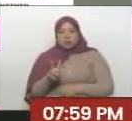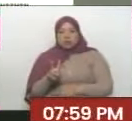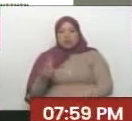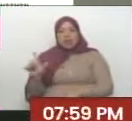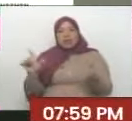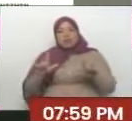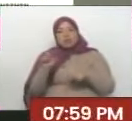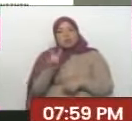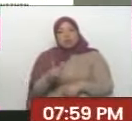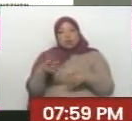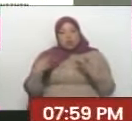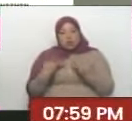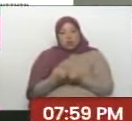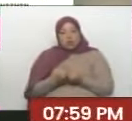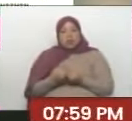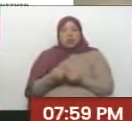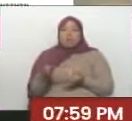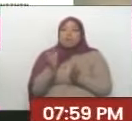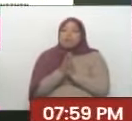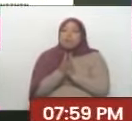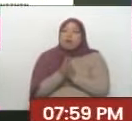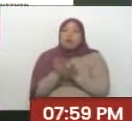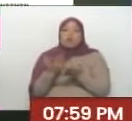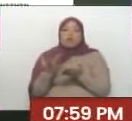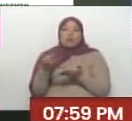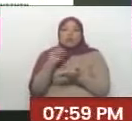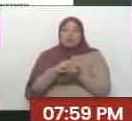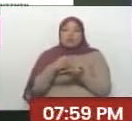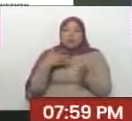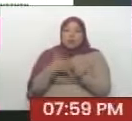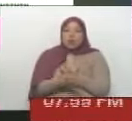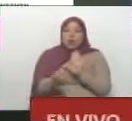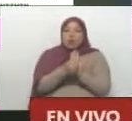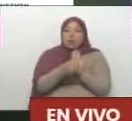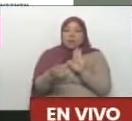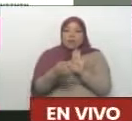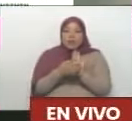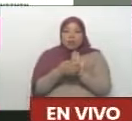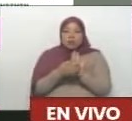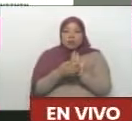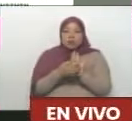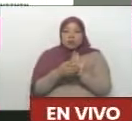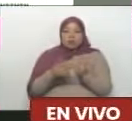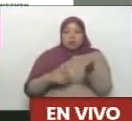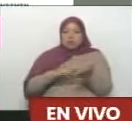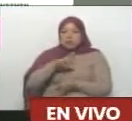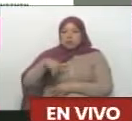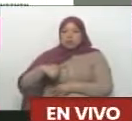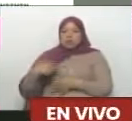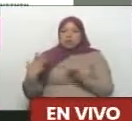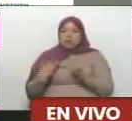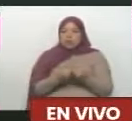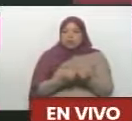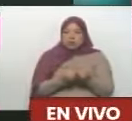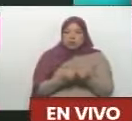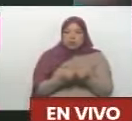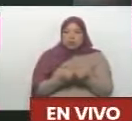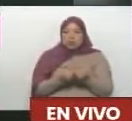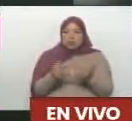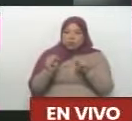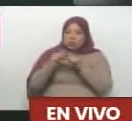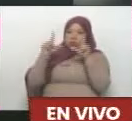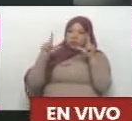Pero acompáñenme, nos insistió tanto. Se va a hablar sobre el golpe de Estado. Y nosotros fuimos. Cuando llegamos, ¿cuál